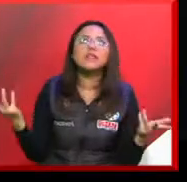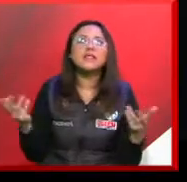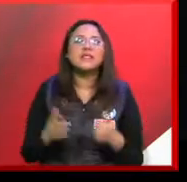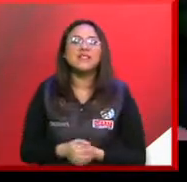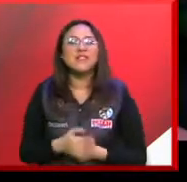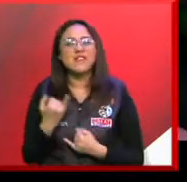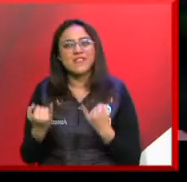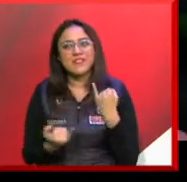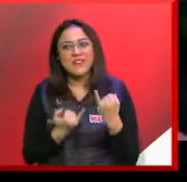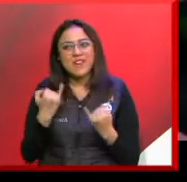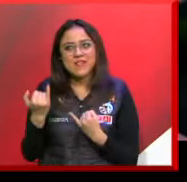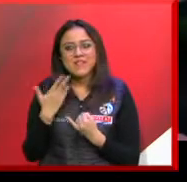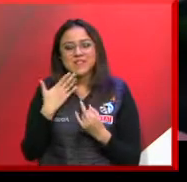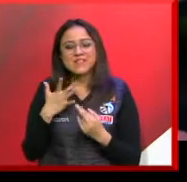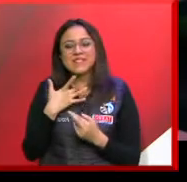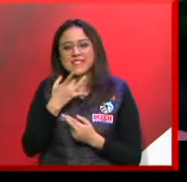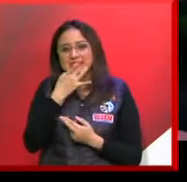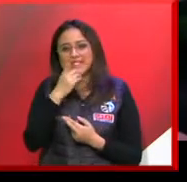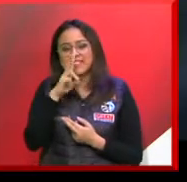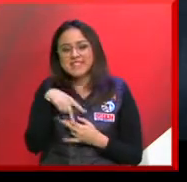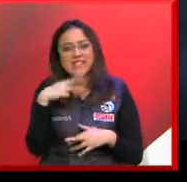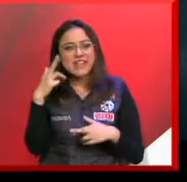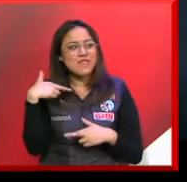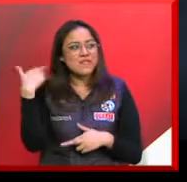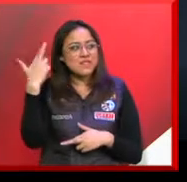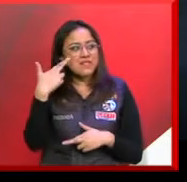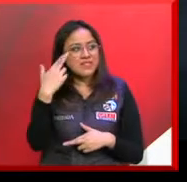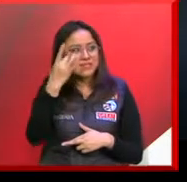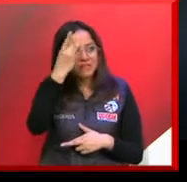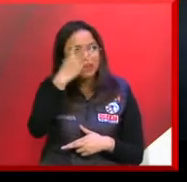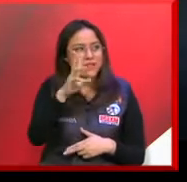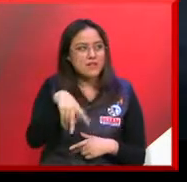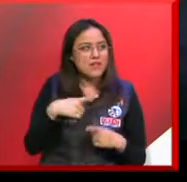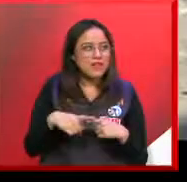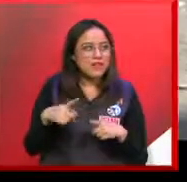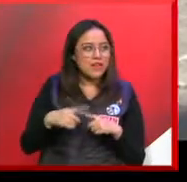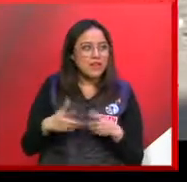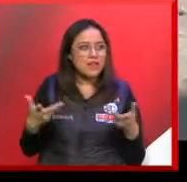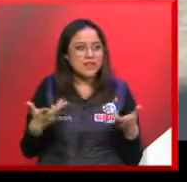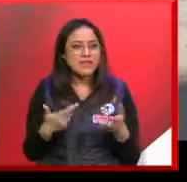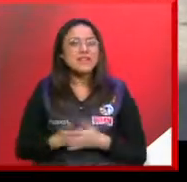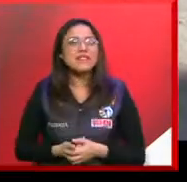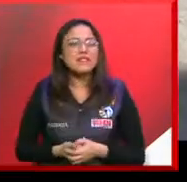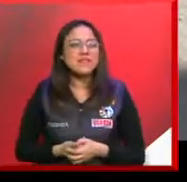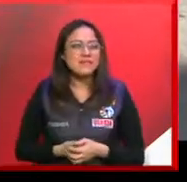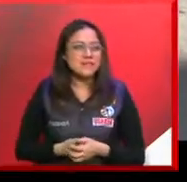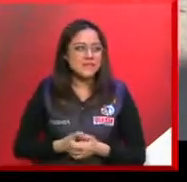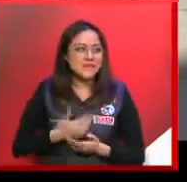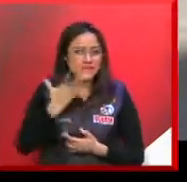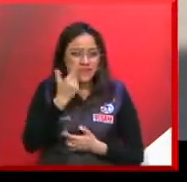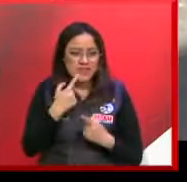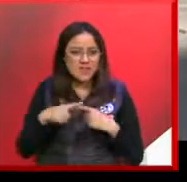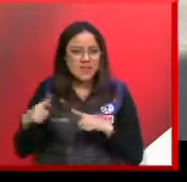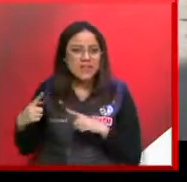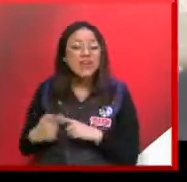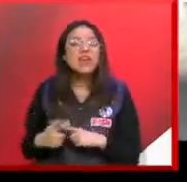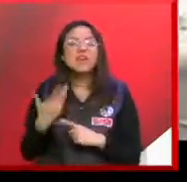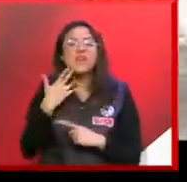Juguetón recibió el mensaje de los Reyes Magos y puso manos a la obra. Y así fue como surgió la